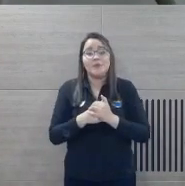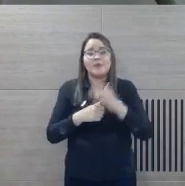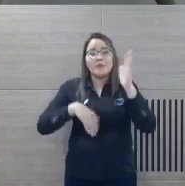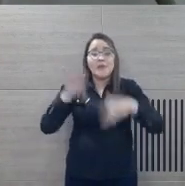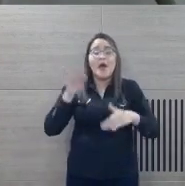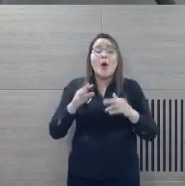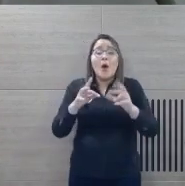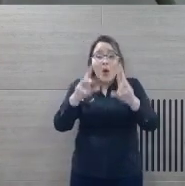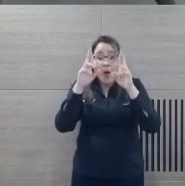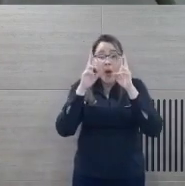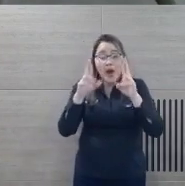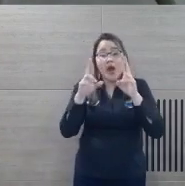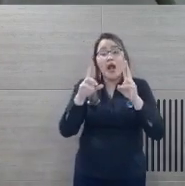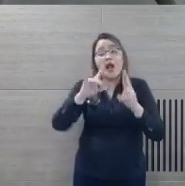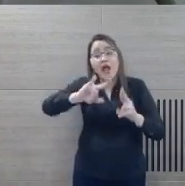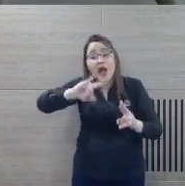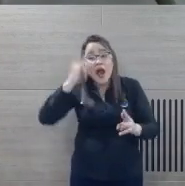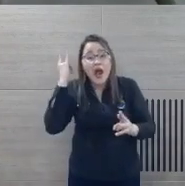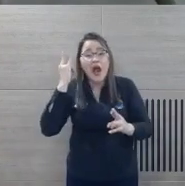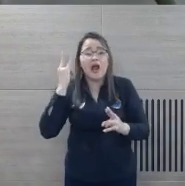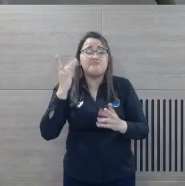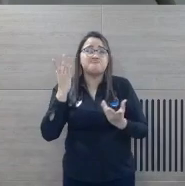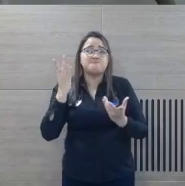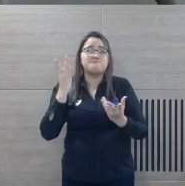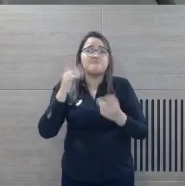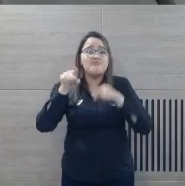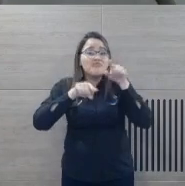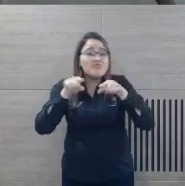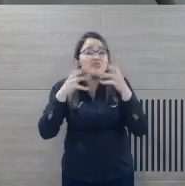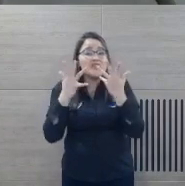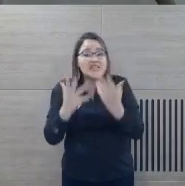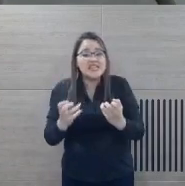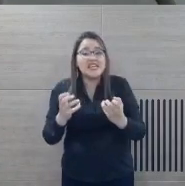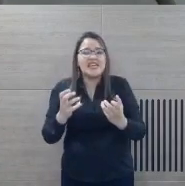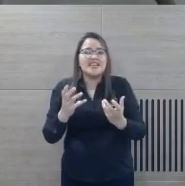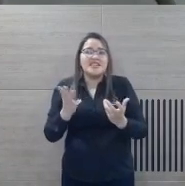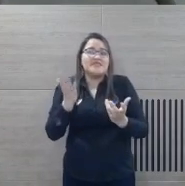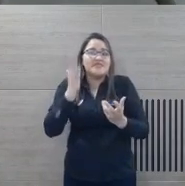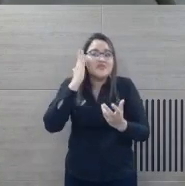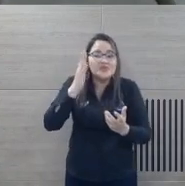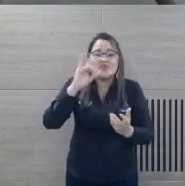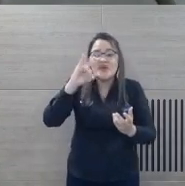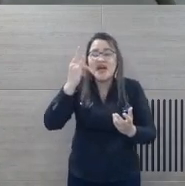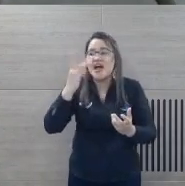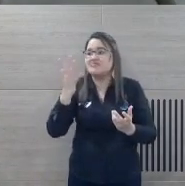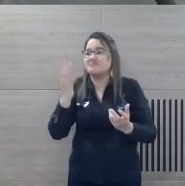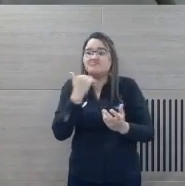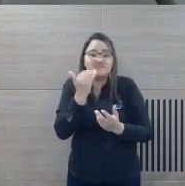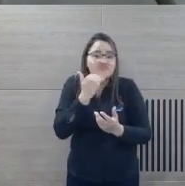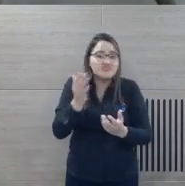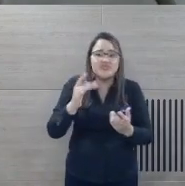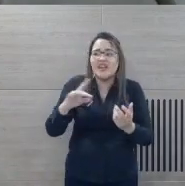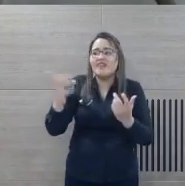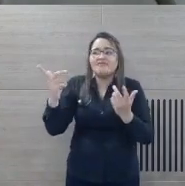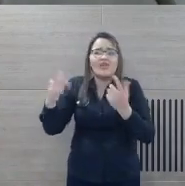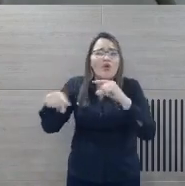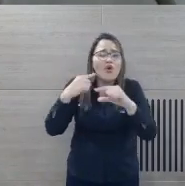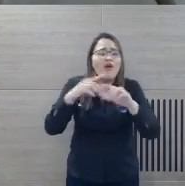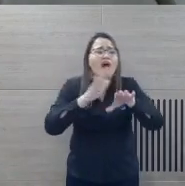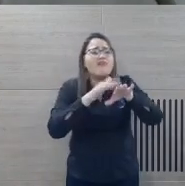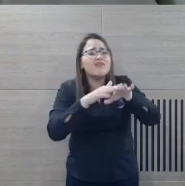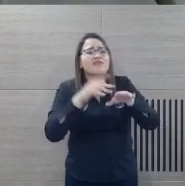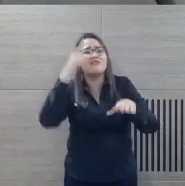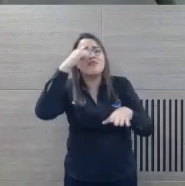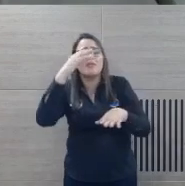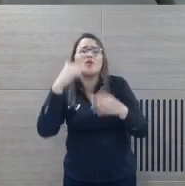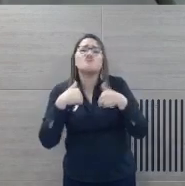yo estoy, con muchísimo gusto, hacemos una foto, le entregamos el diploma, y si no estoy yo, cualquiera de sus directivos, para que puedan tener esa posibilidad, y